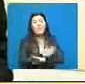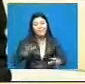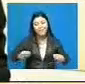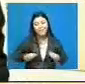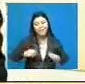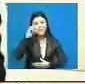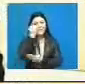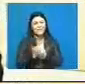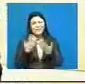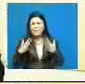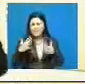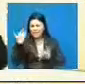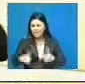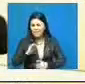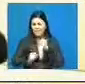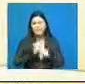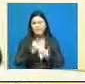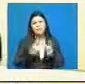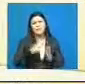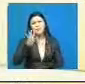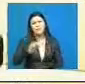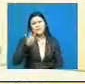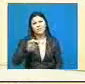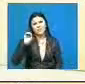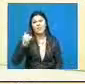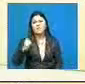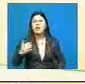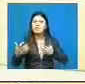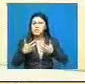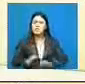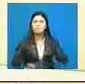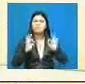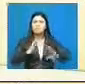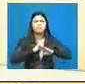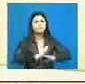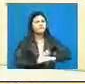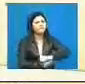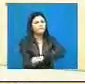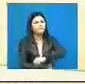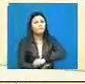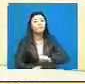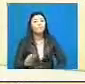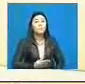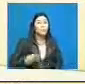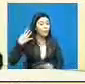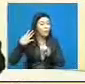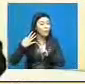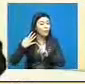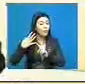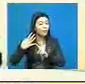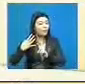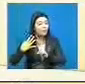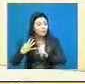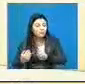de finales de los años 90 y que han permitido que Colombia tenga un sistema financiero sólido. Pero la cuarta pata, la que le dio la